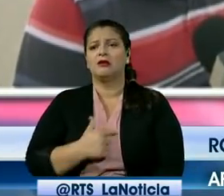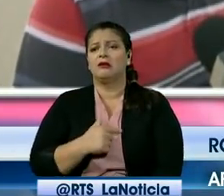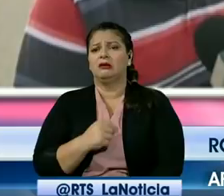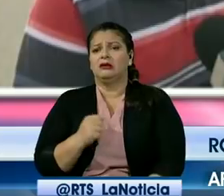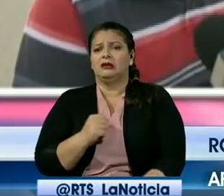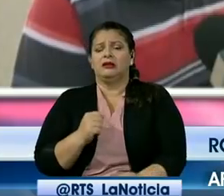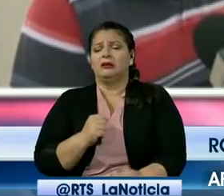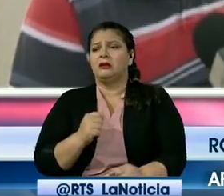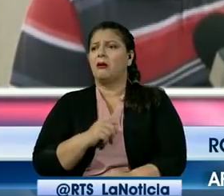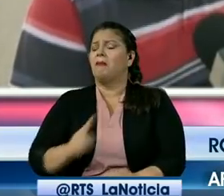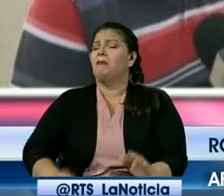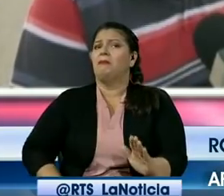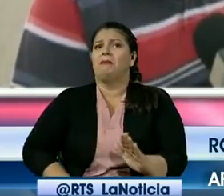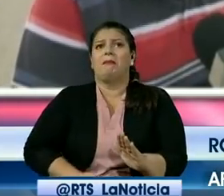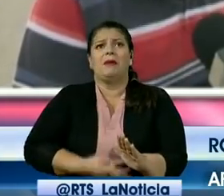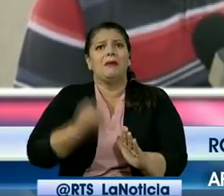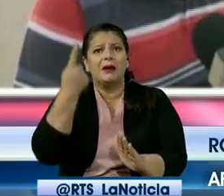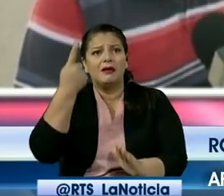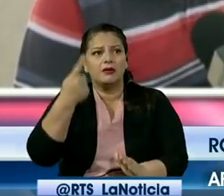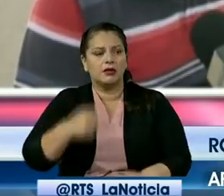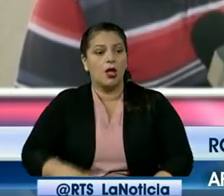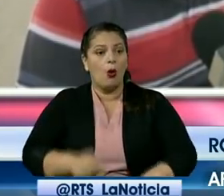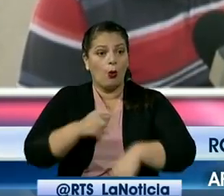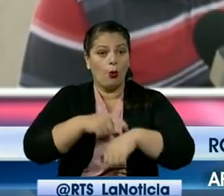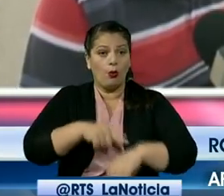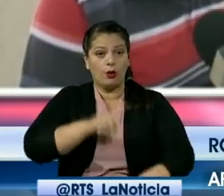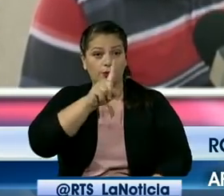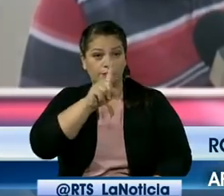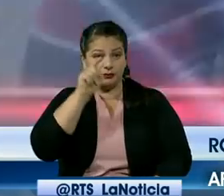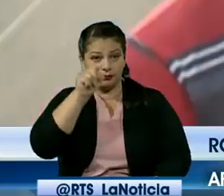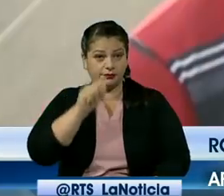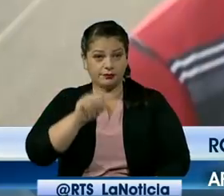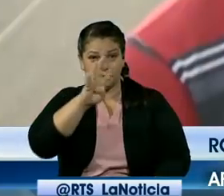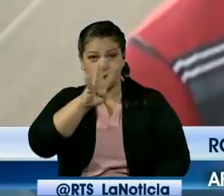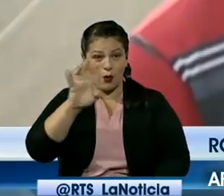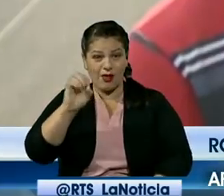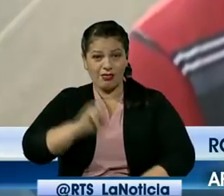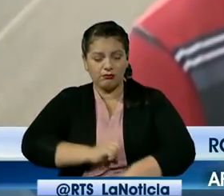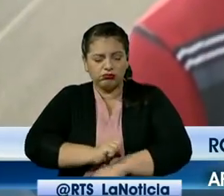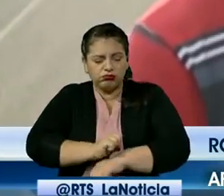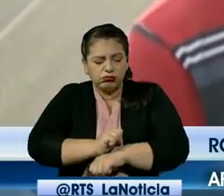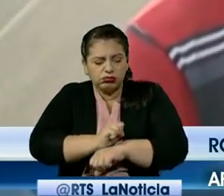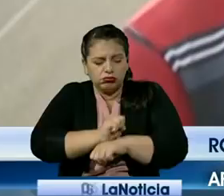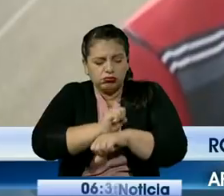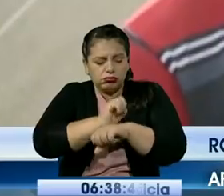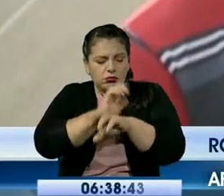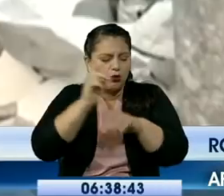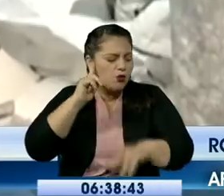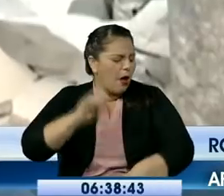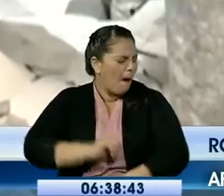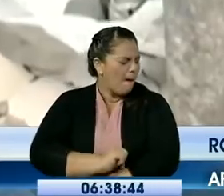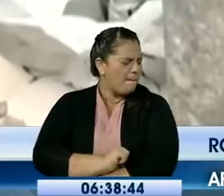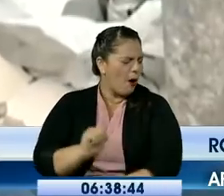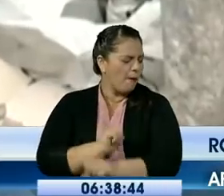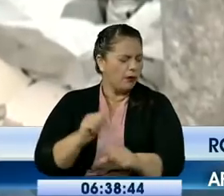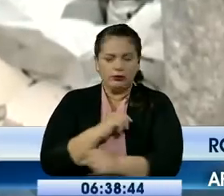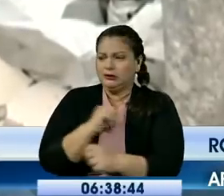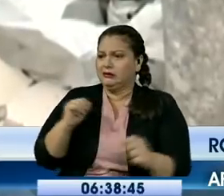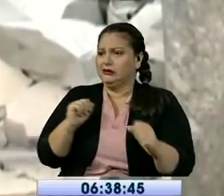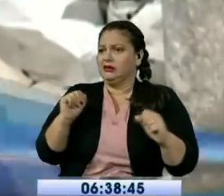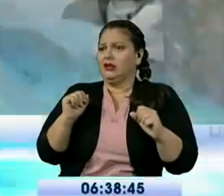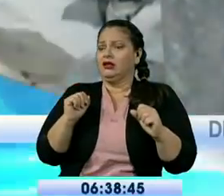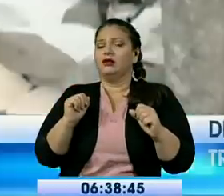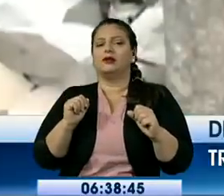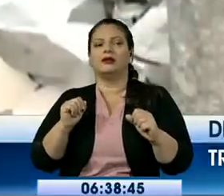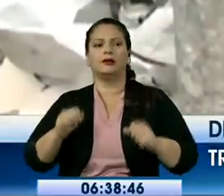que escuchamos a la 1:40 de la mañana, donde fue pues como que se acababa el mundo. El temor está vivo, por ahora